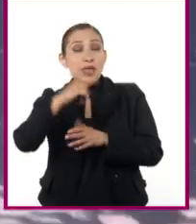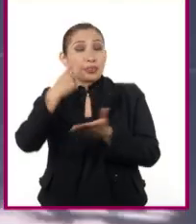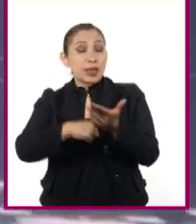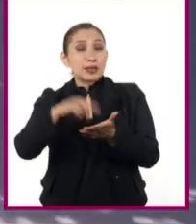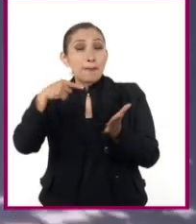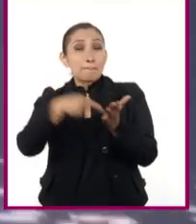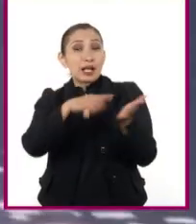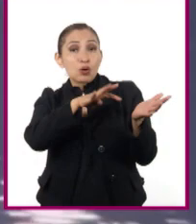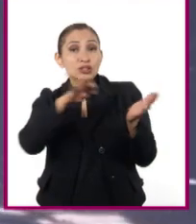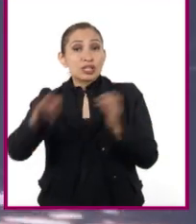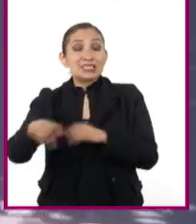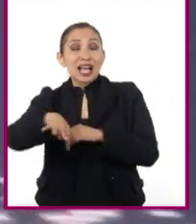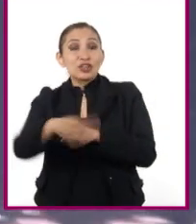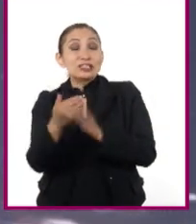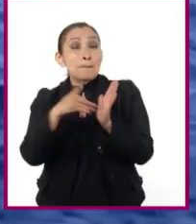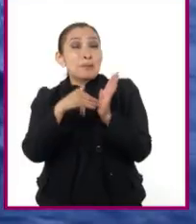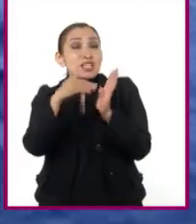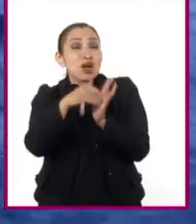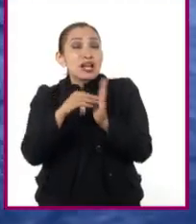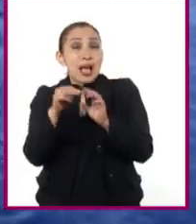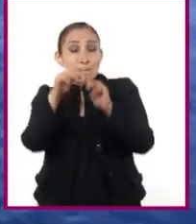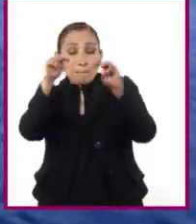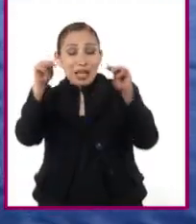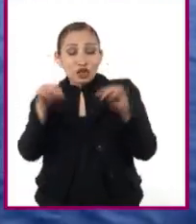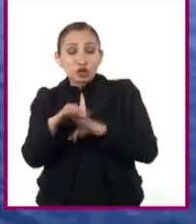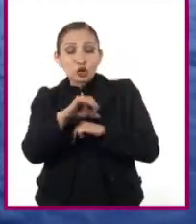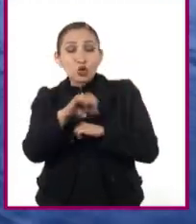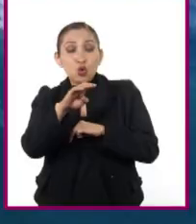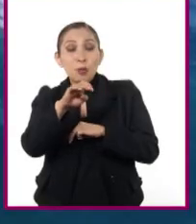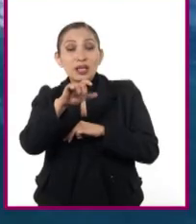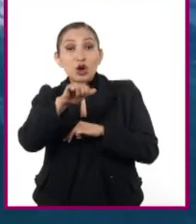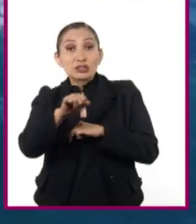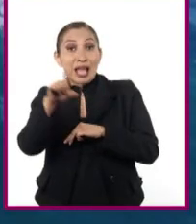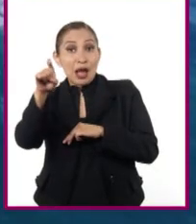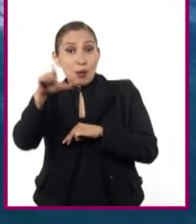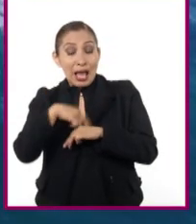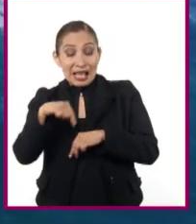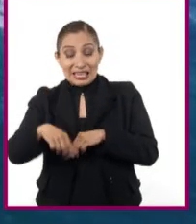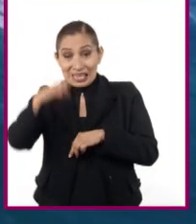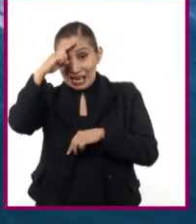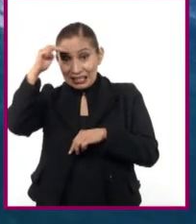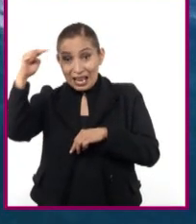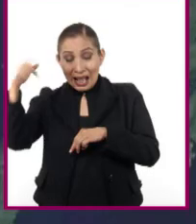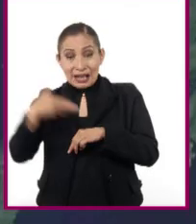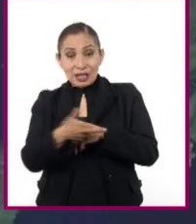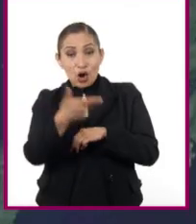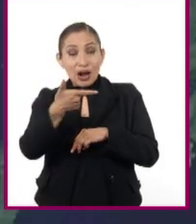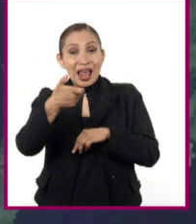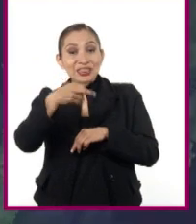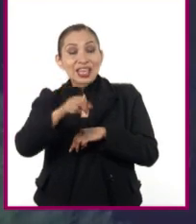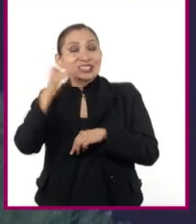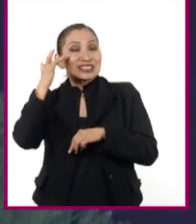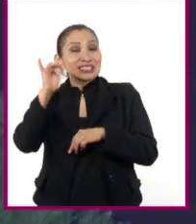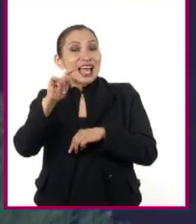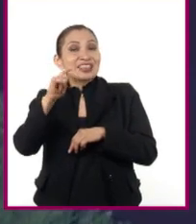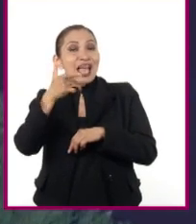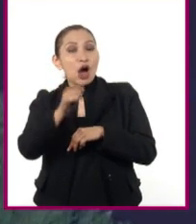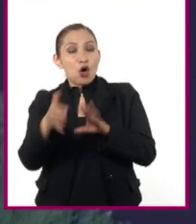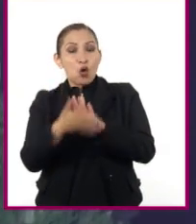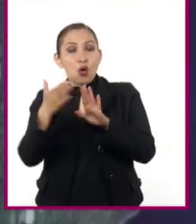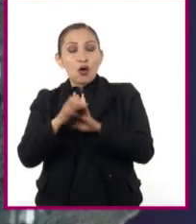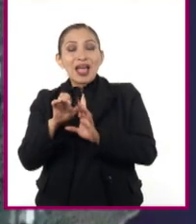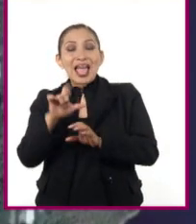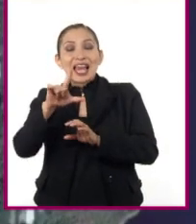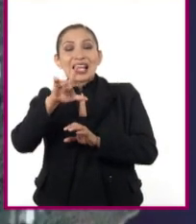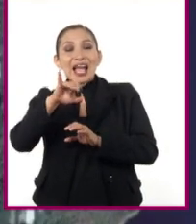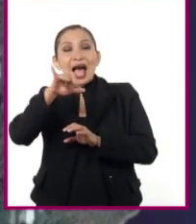contener 1.414 millones de metros cúbicos de agua. En Nayarit, en el Río Grande de Santiago, se construyó El